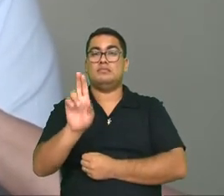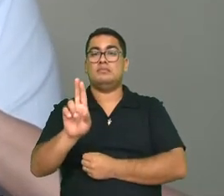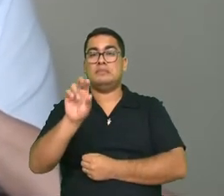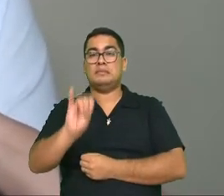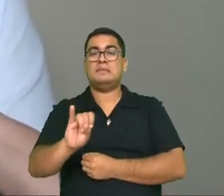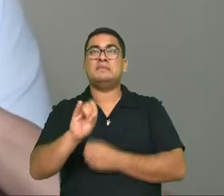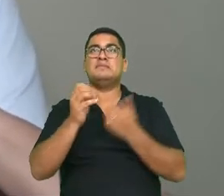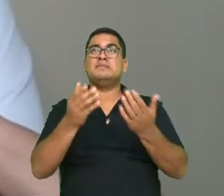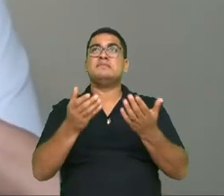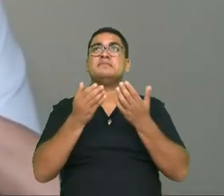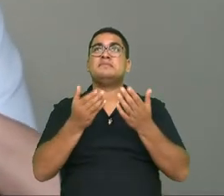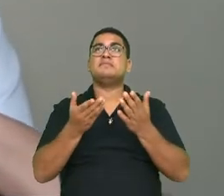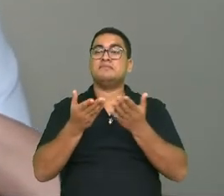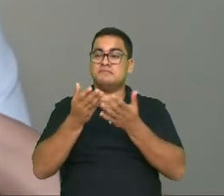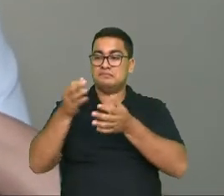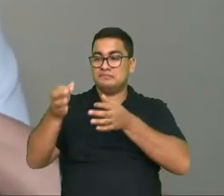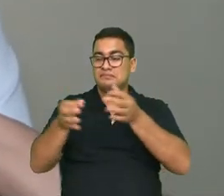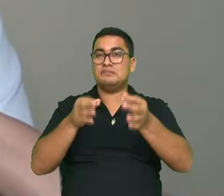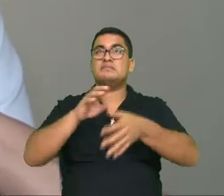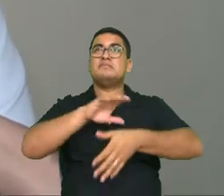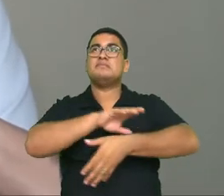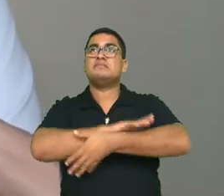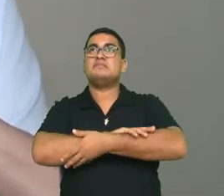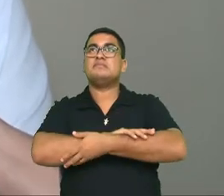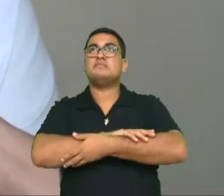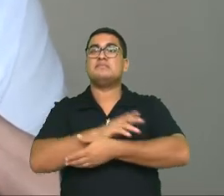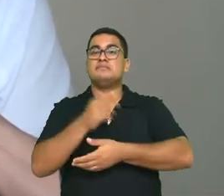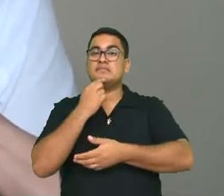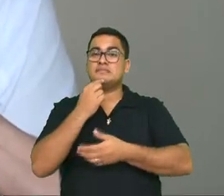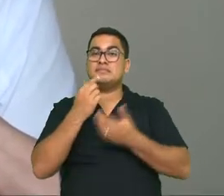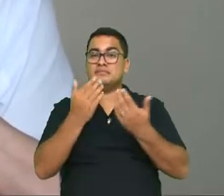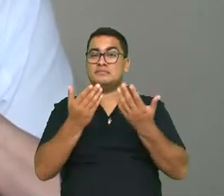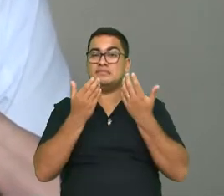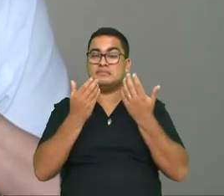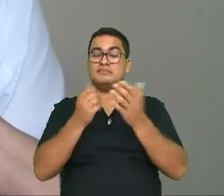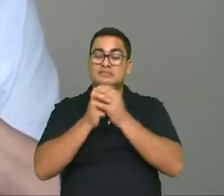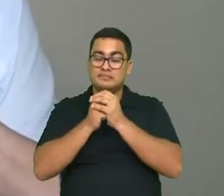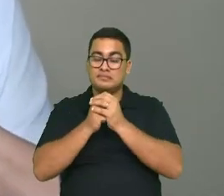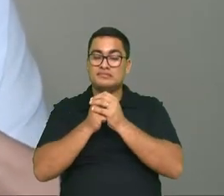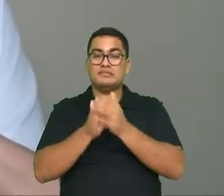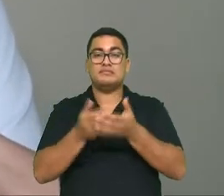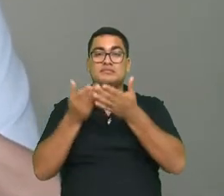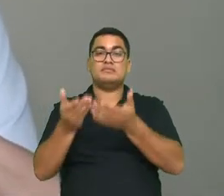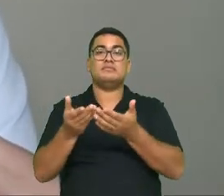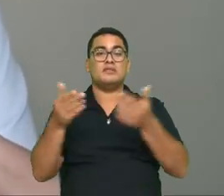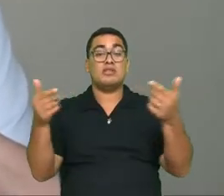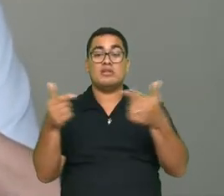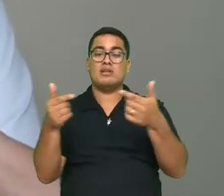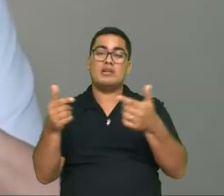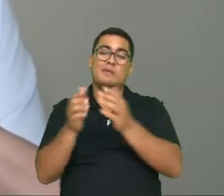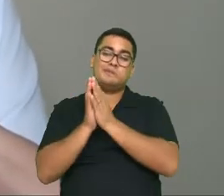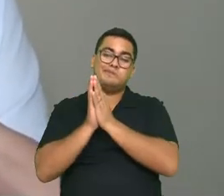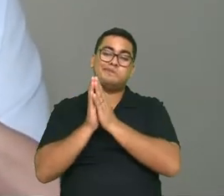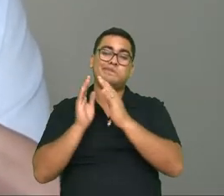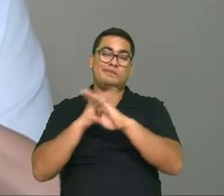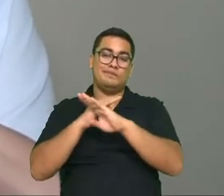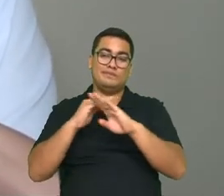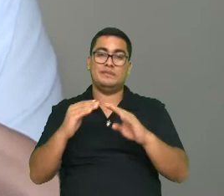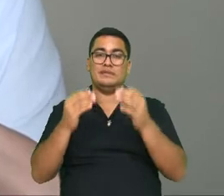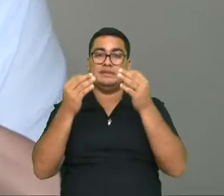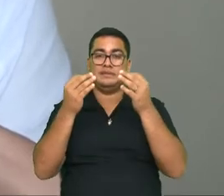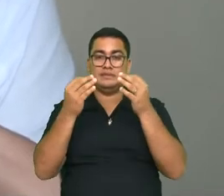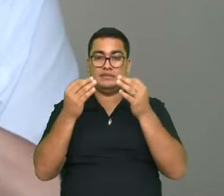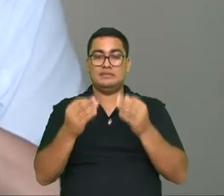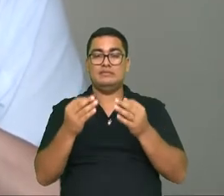querido mostrarles nuestra solidaridad y nuestros deseos, nuestras oraciones para que este conflicto se resuelva